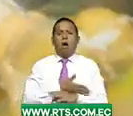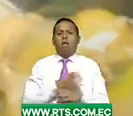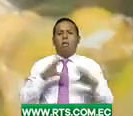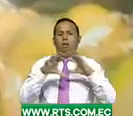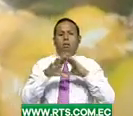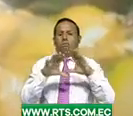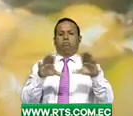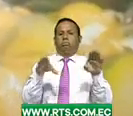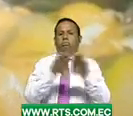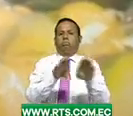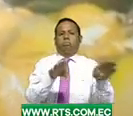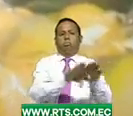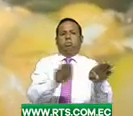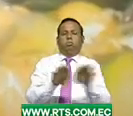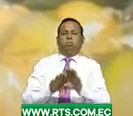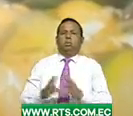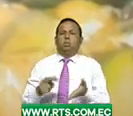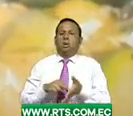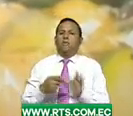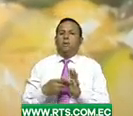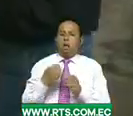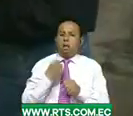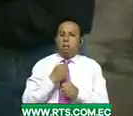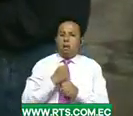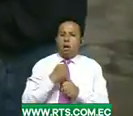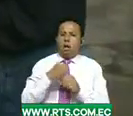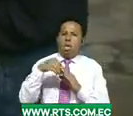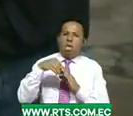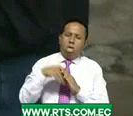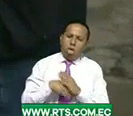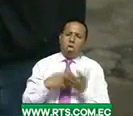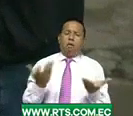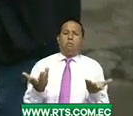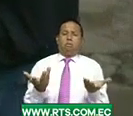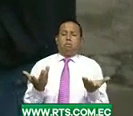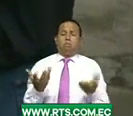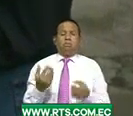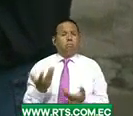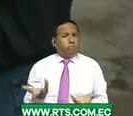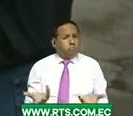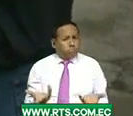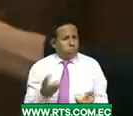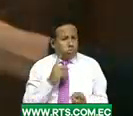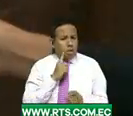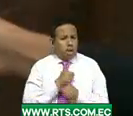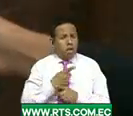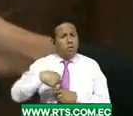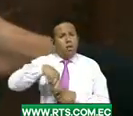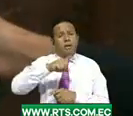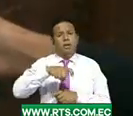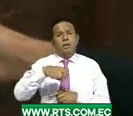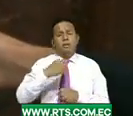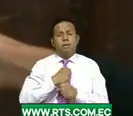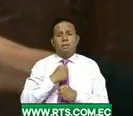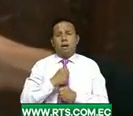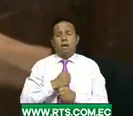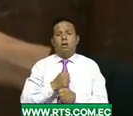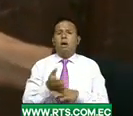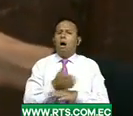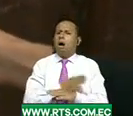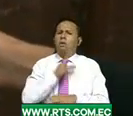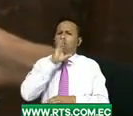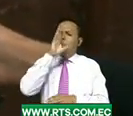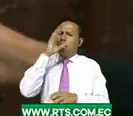que representa pérdidas económicas. Explican que no tienen de otra, pues es su sustento diario. Nosotros hemos sido acostumbrados a